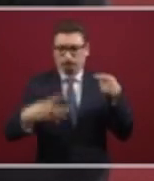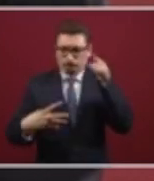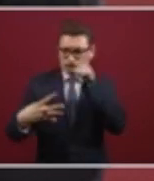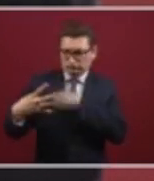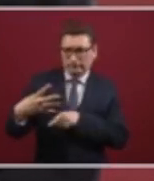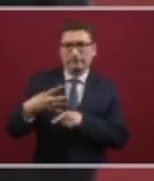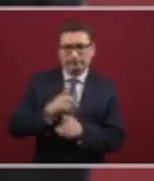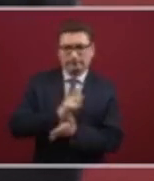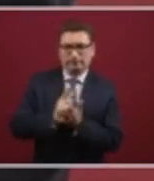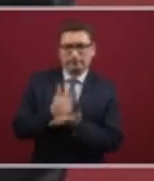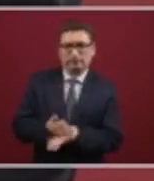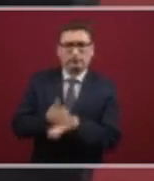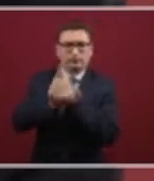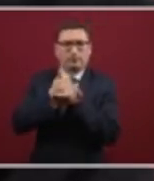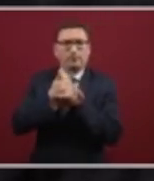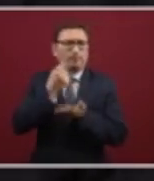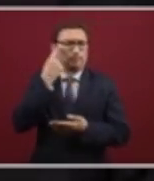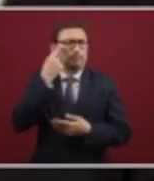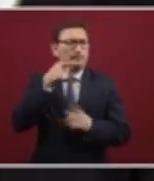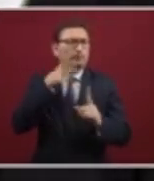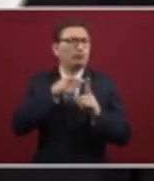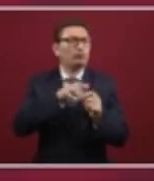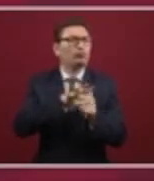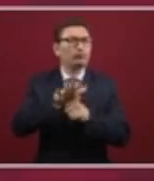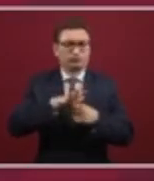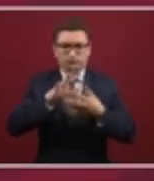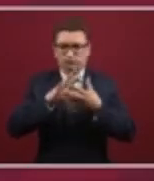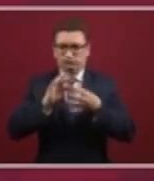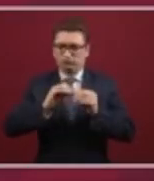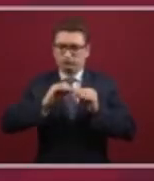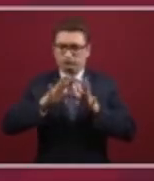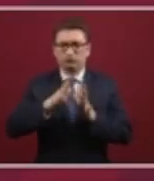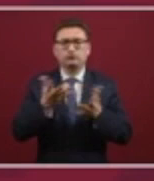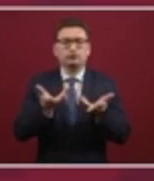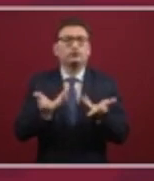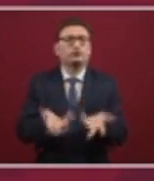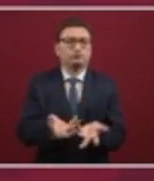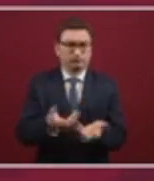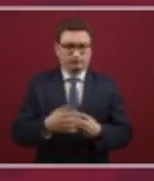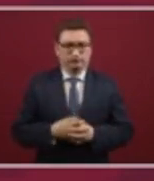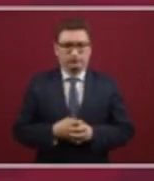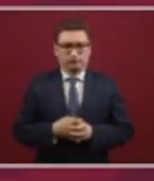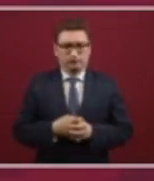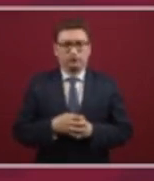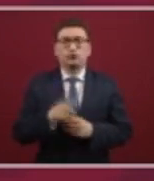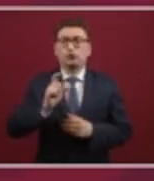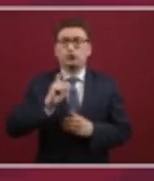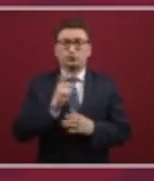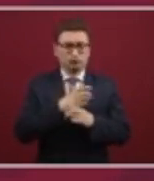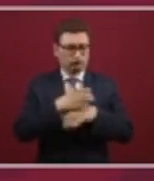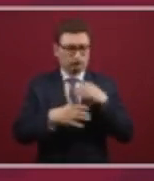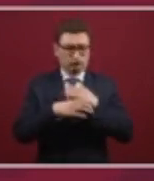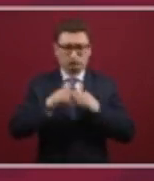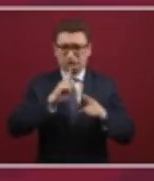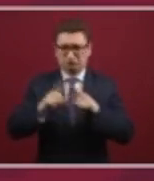para definir claramente qué destino